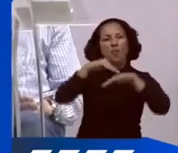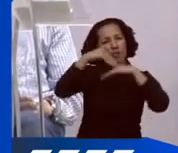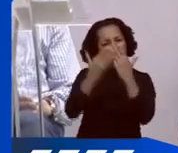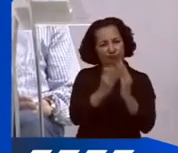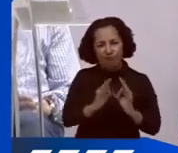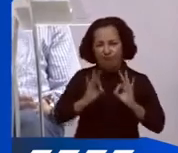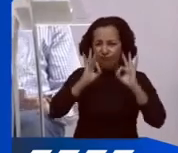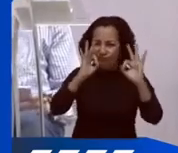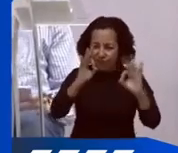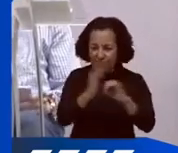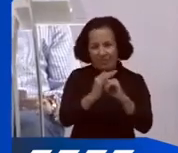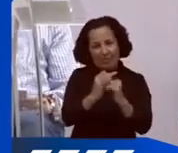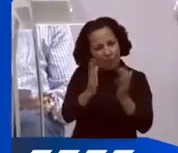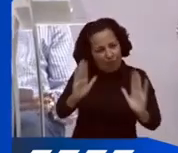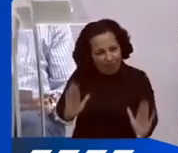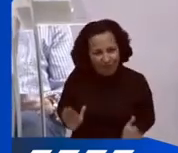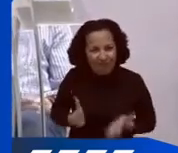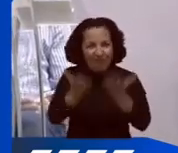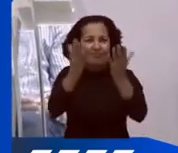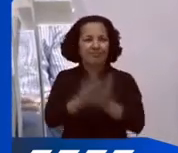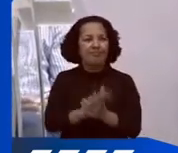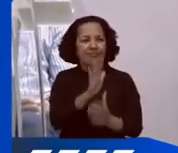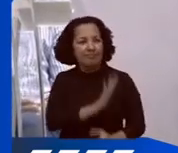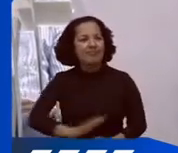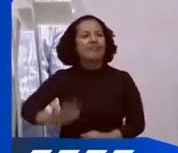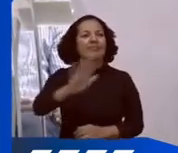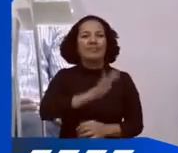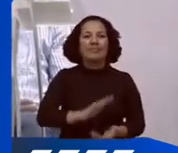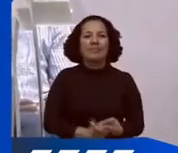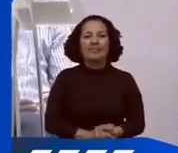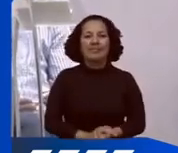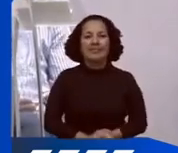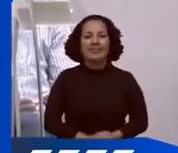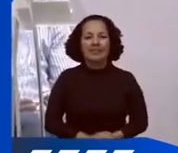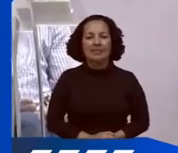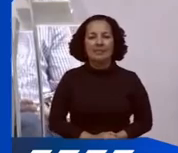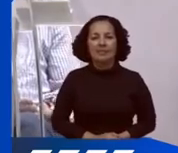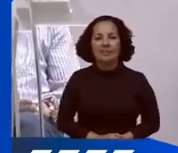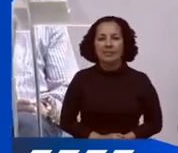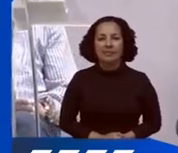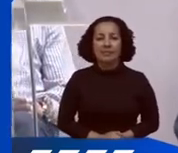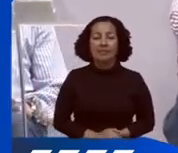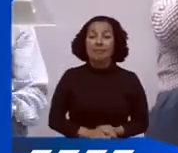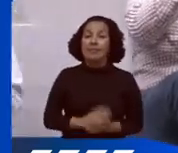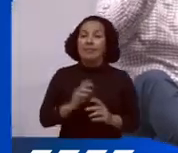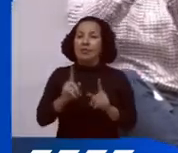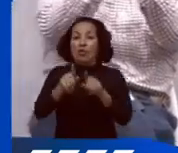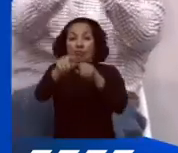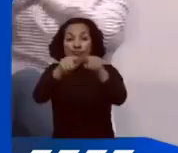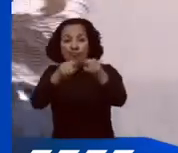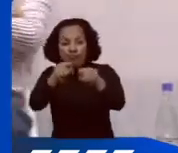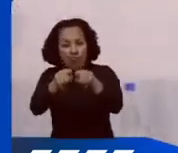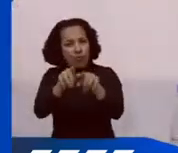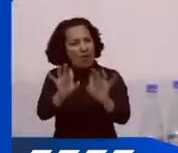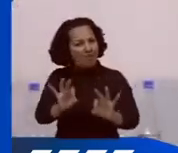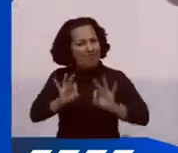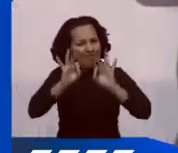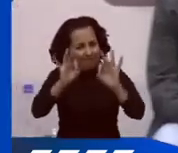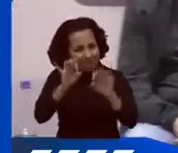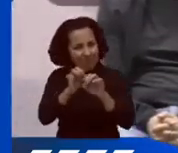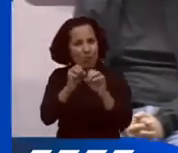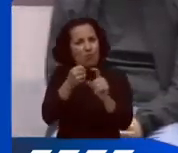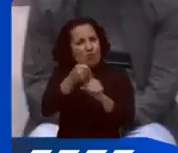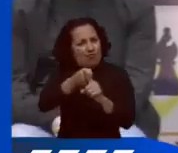mejores condiciones a ustedes. por la competencia sana, por el